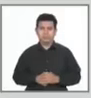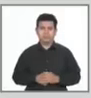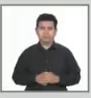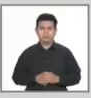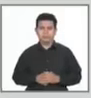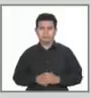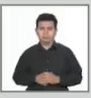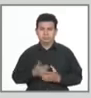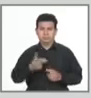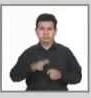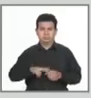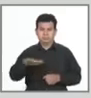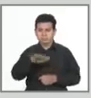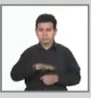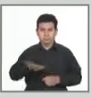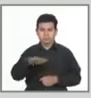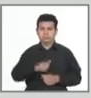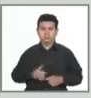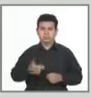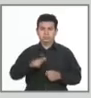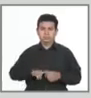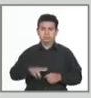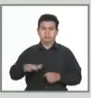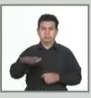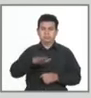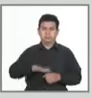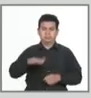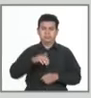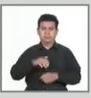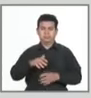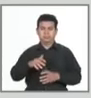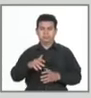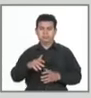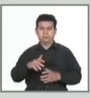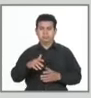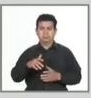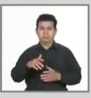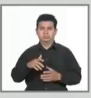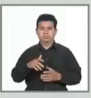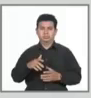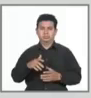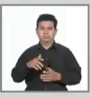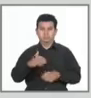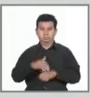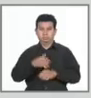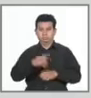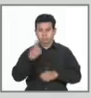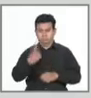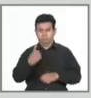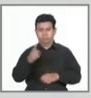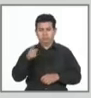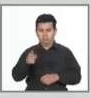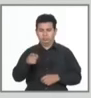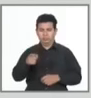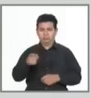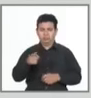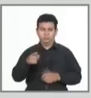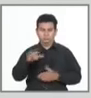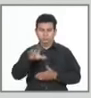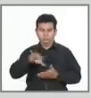por jurisdicción sanitaria el panorama jurisdiccional en la jurisdicción sanitaria número 1